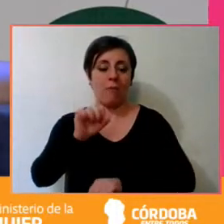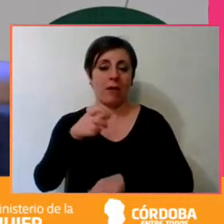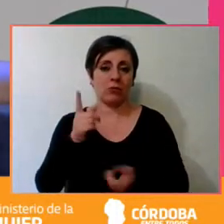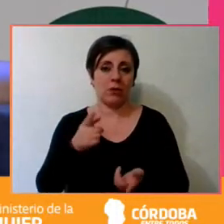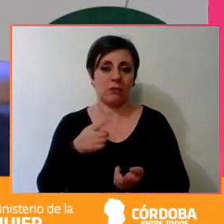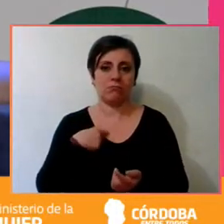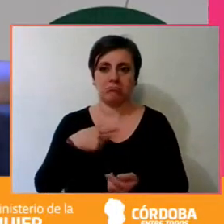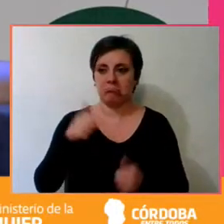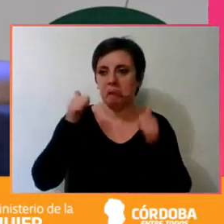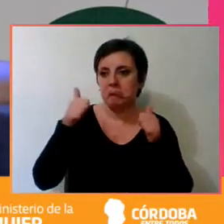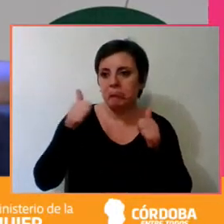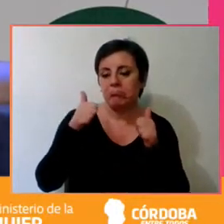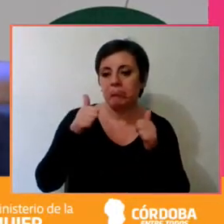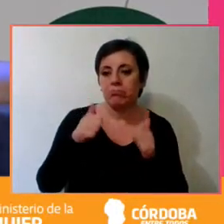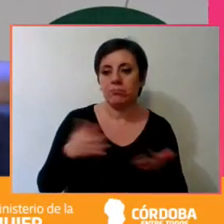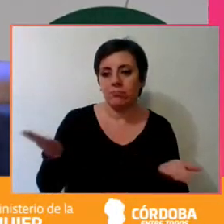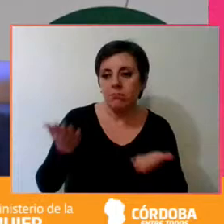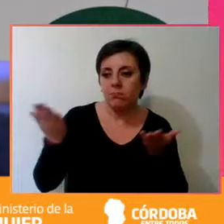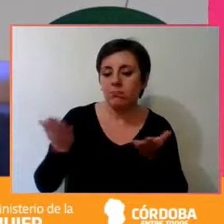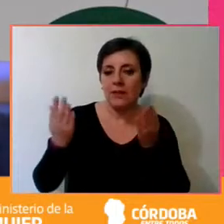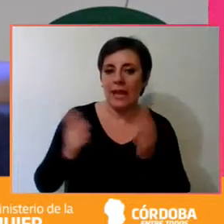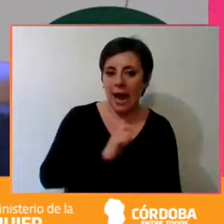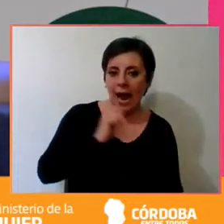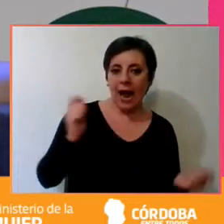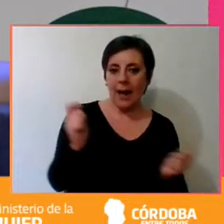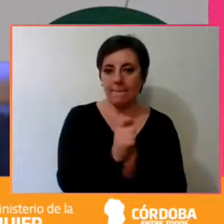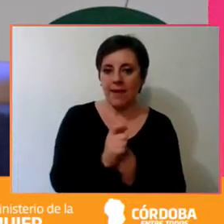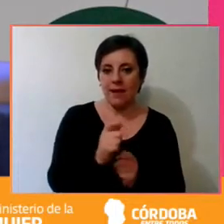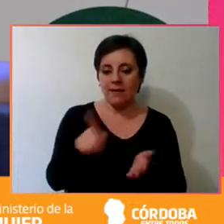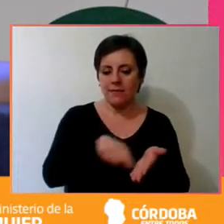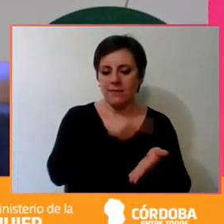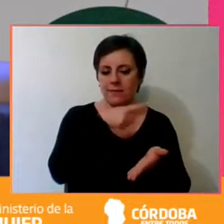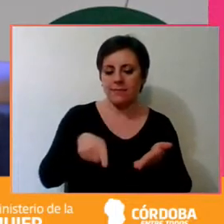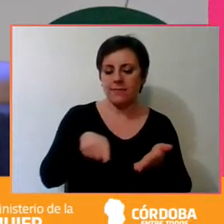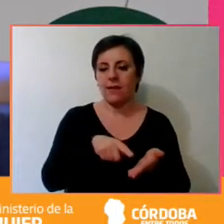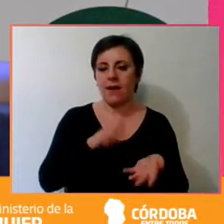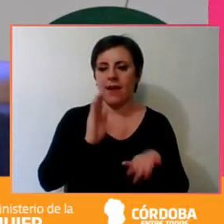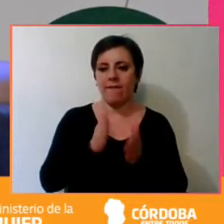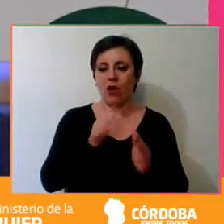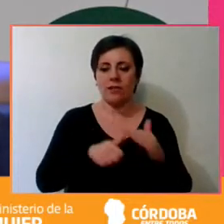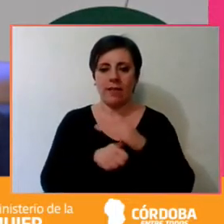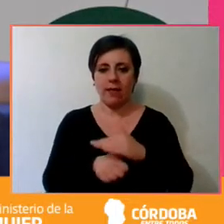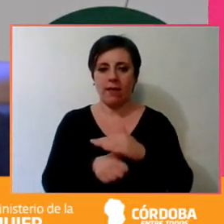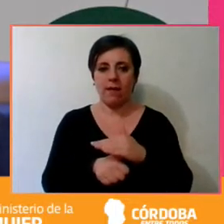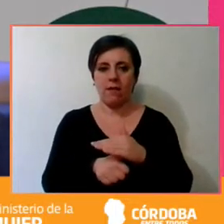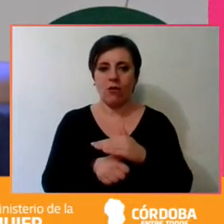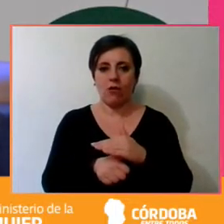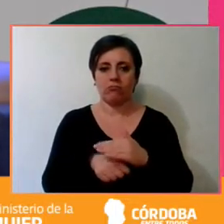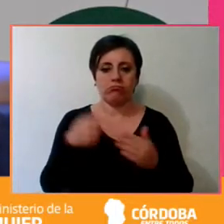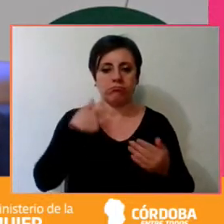esto. El cambiar, el erradicar la violencia de género nos nos invita,